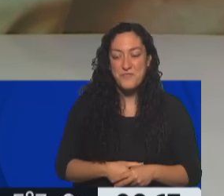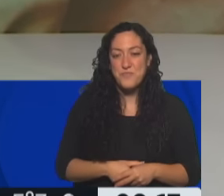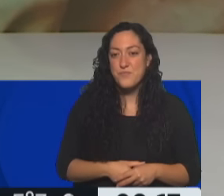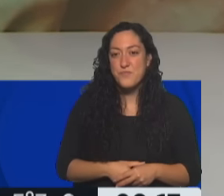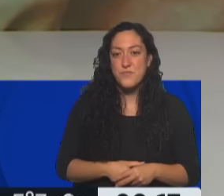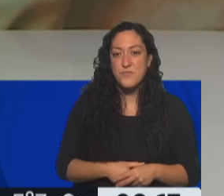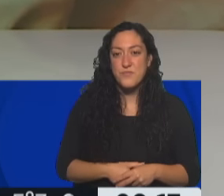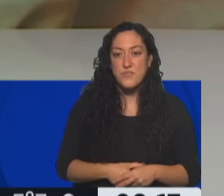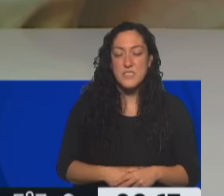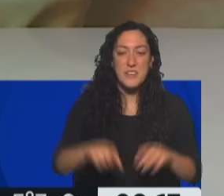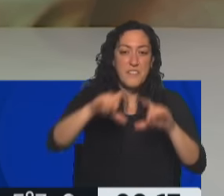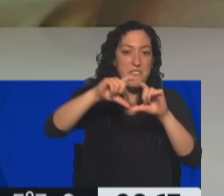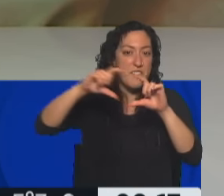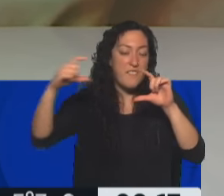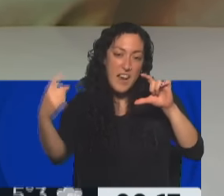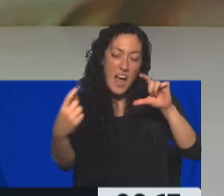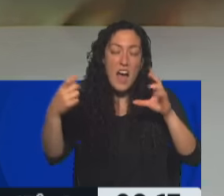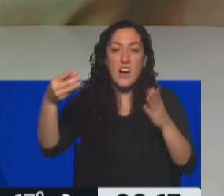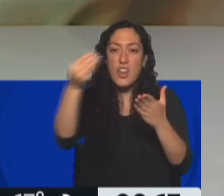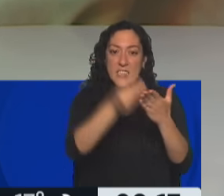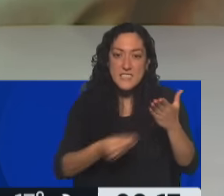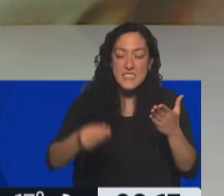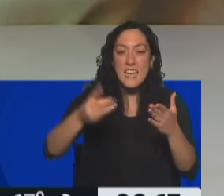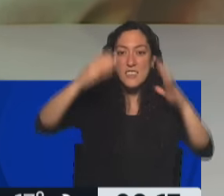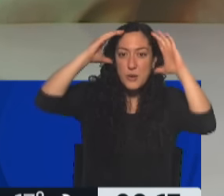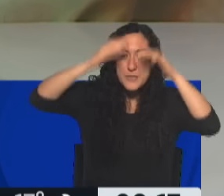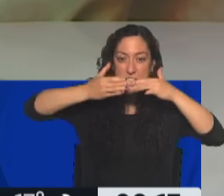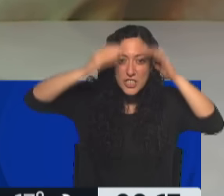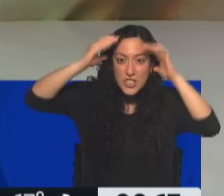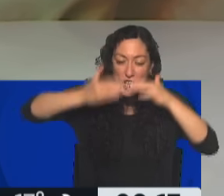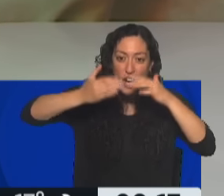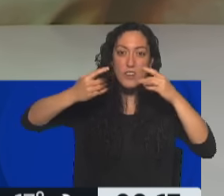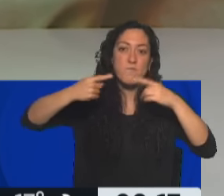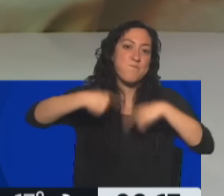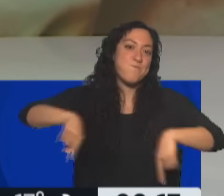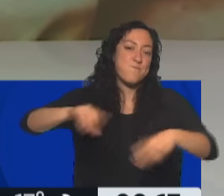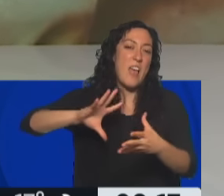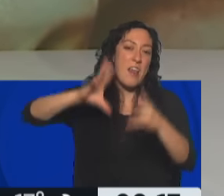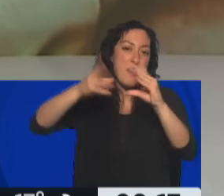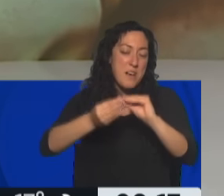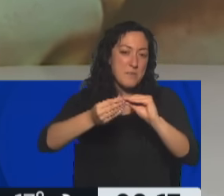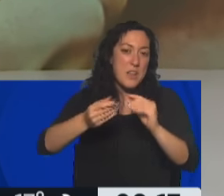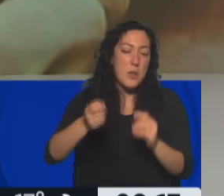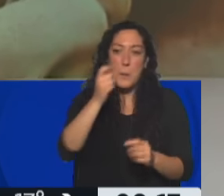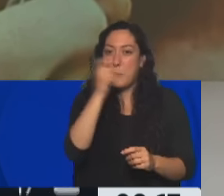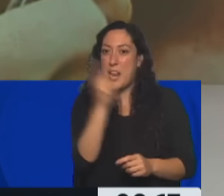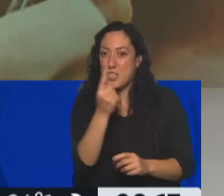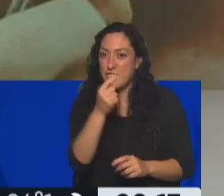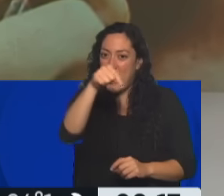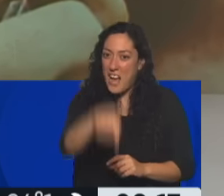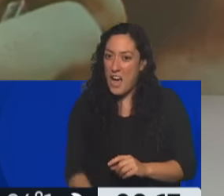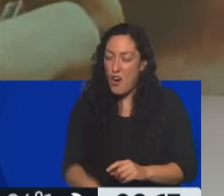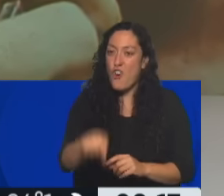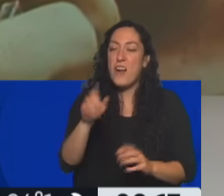misma franja, el mismo diseño, el visor, adaptado a la velocidad de ahora, que tiene que tener